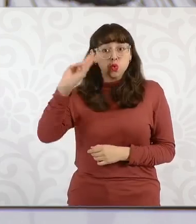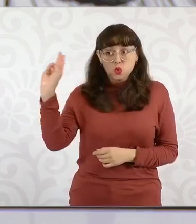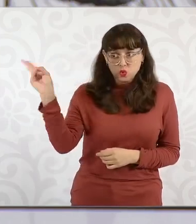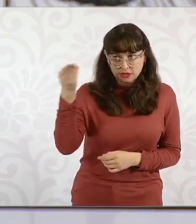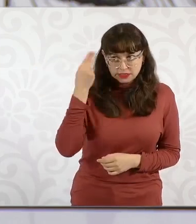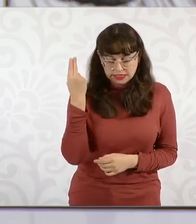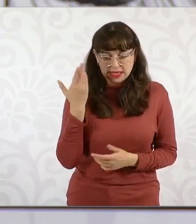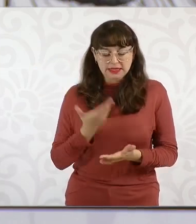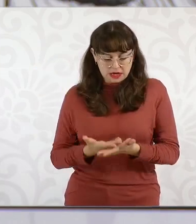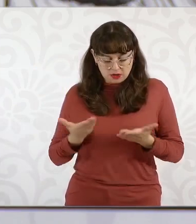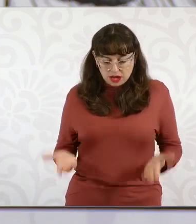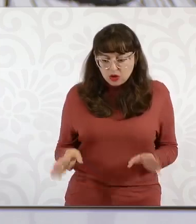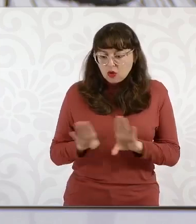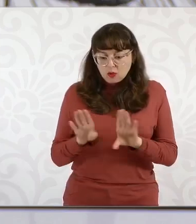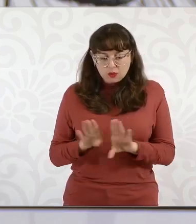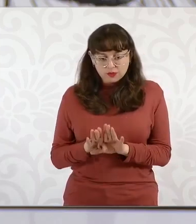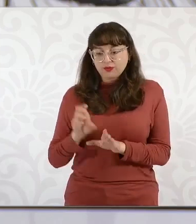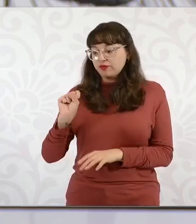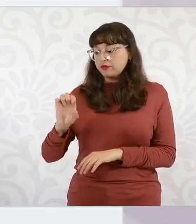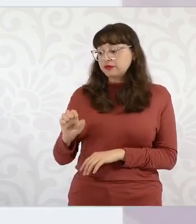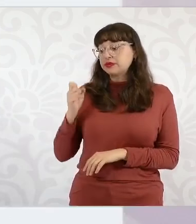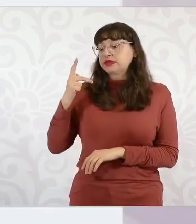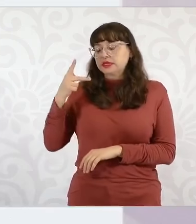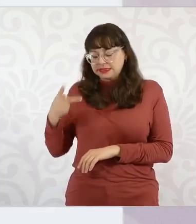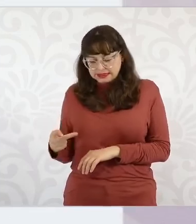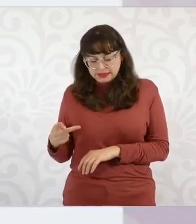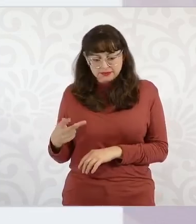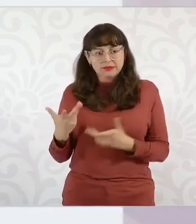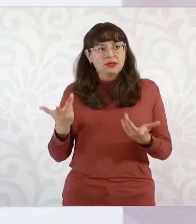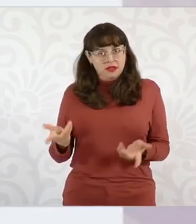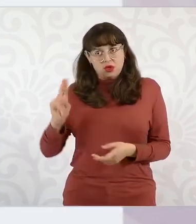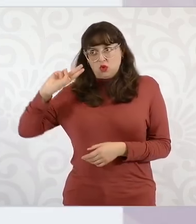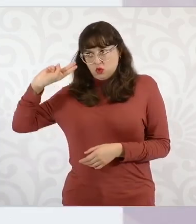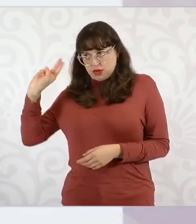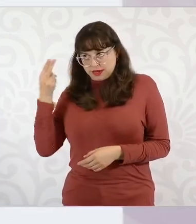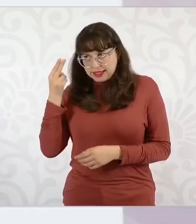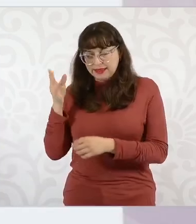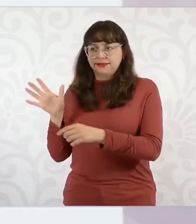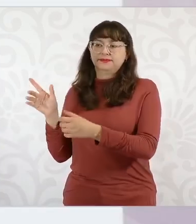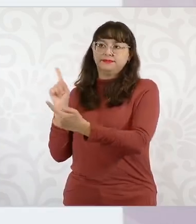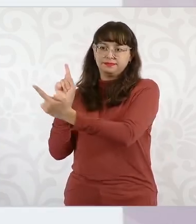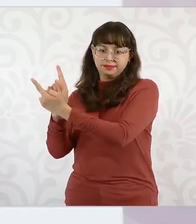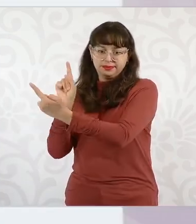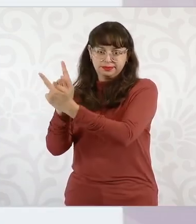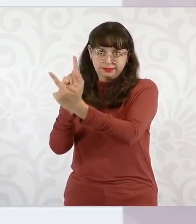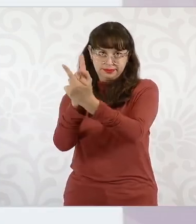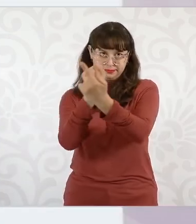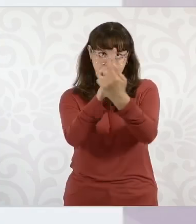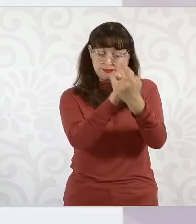estamos trabajando, está trabajando la Secretaría de Educación Pública, es hablar con todas las universidades públicas del centro del